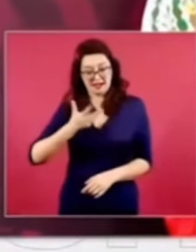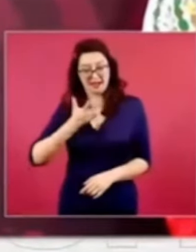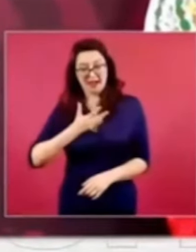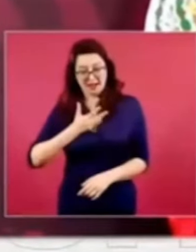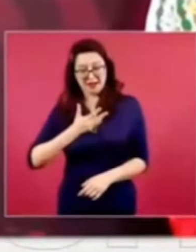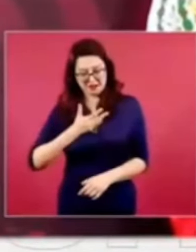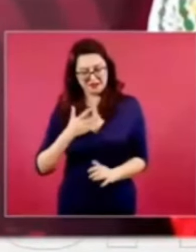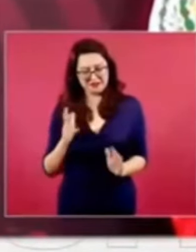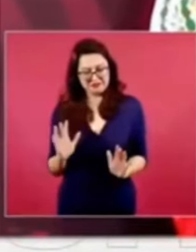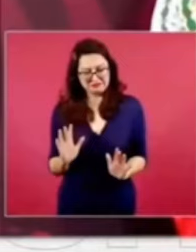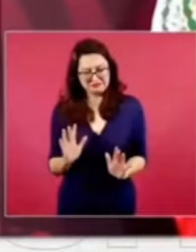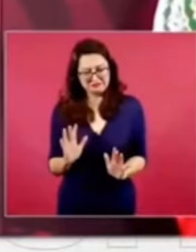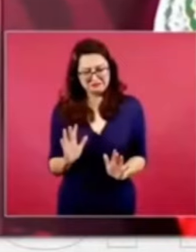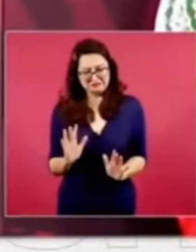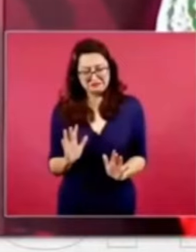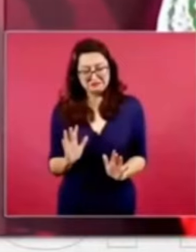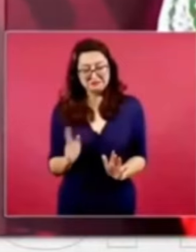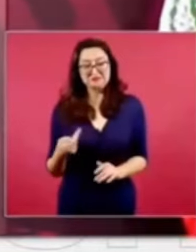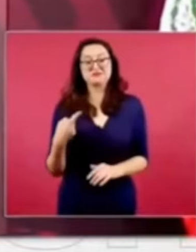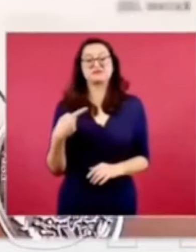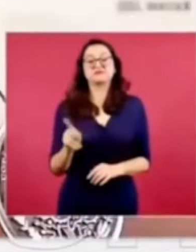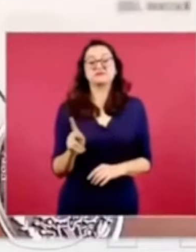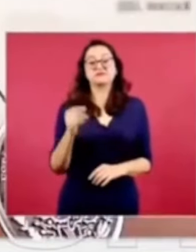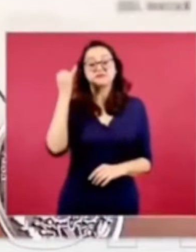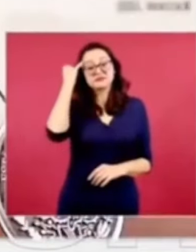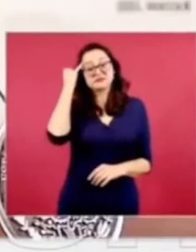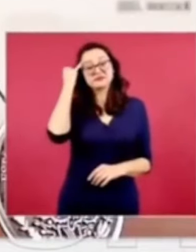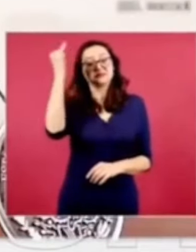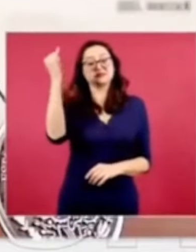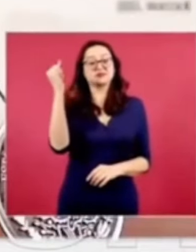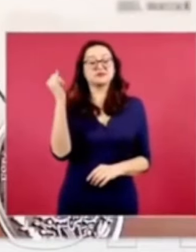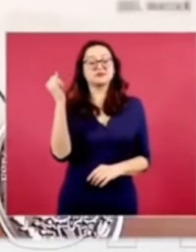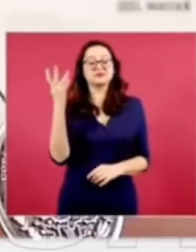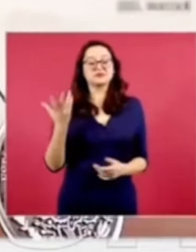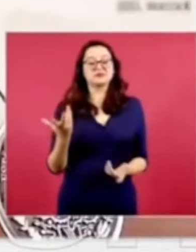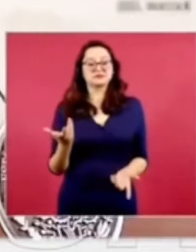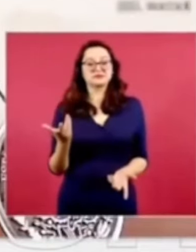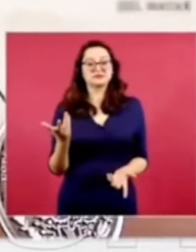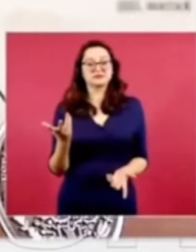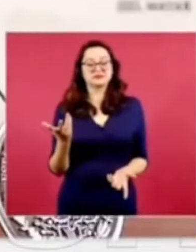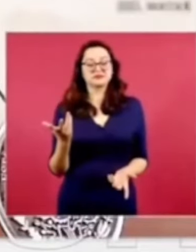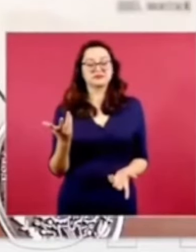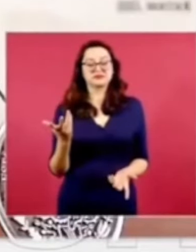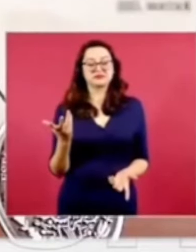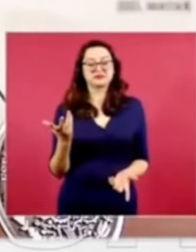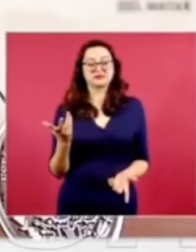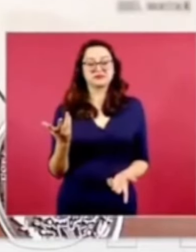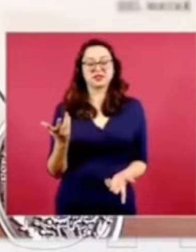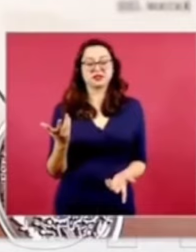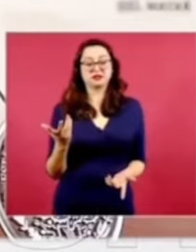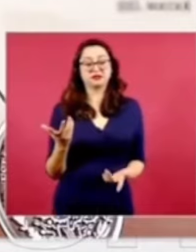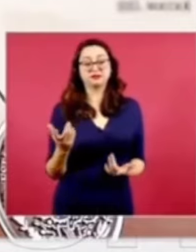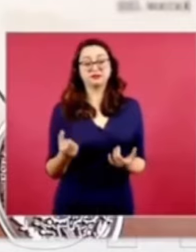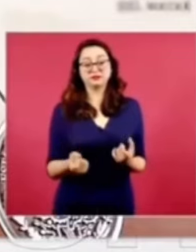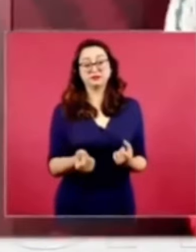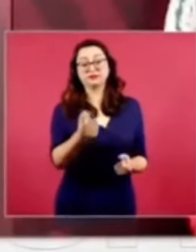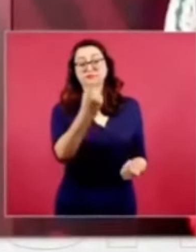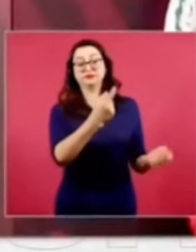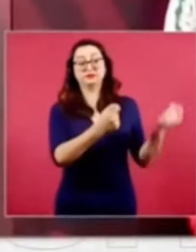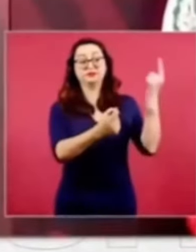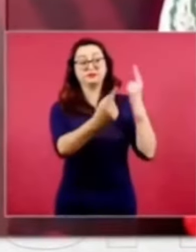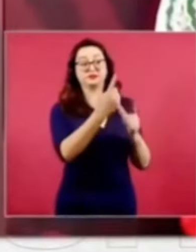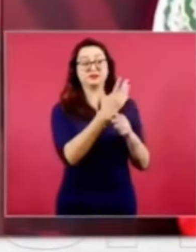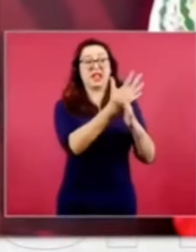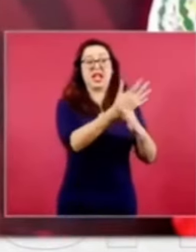Si viviésemos, como dicen algunos, en una dictadura,